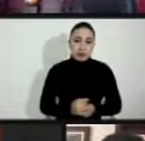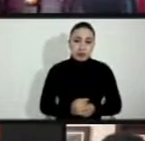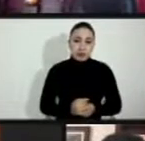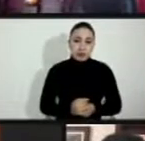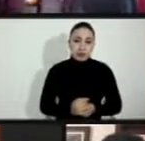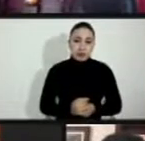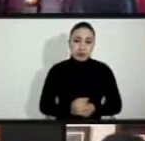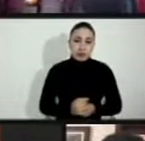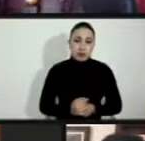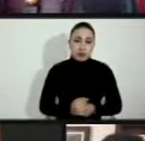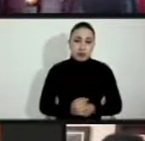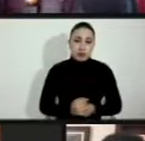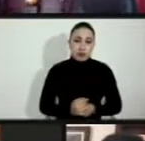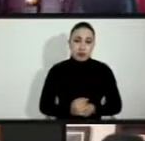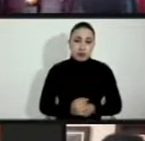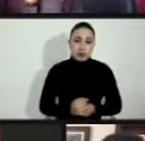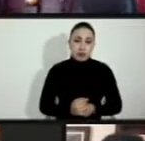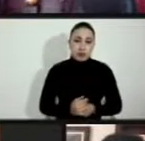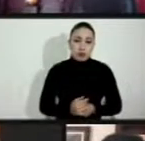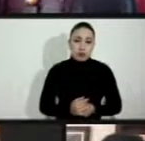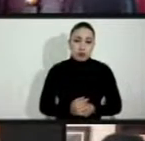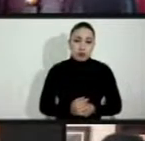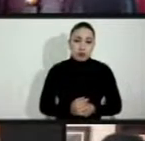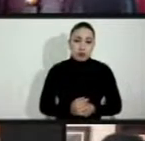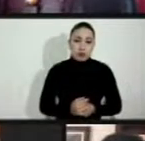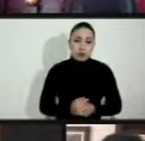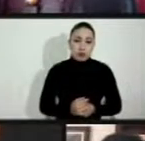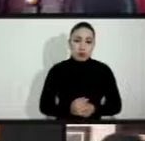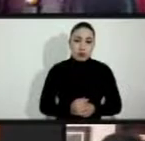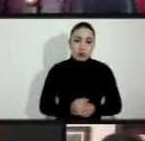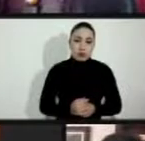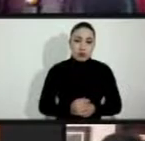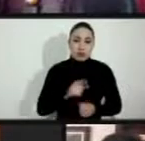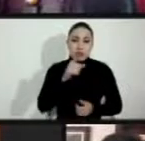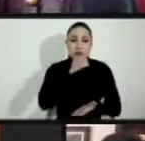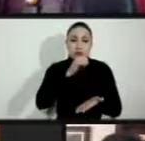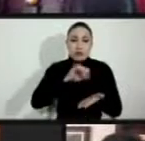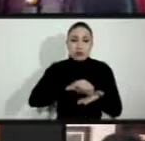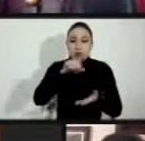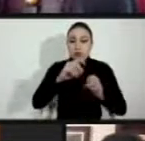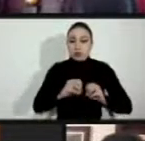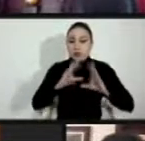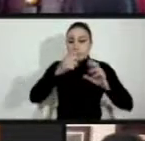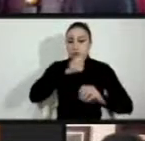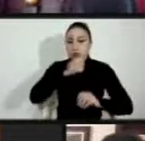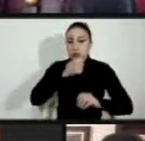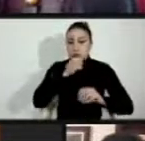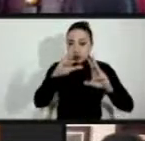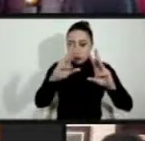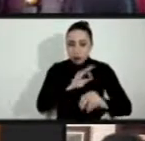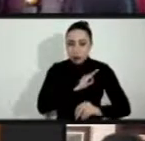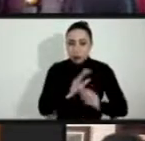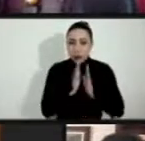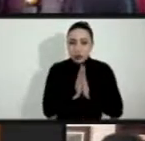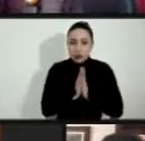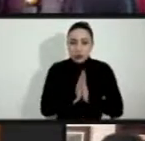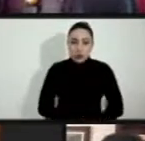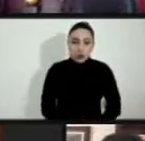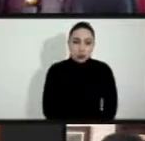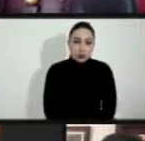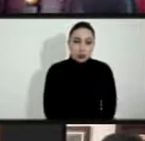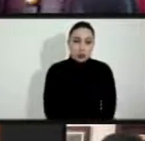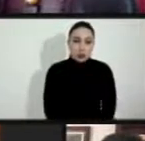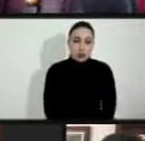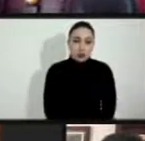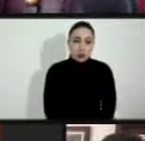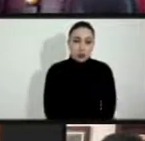¿De orden del día? Diputada Donají, yo creo que sí. ¿Cerrar su micrófono? ¿Necesitas algo? Diputada Donají, ¿podría cerrar